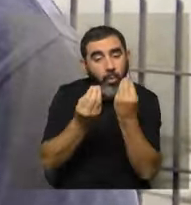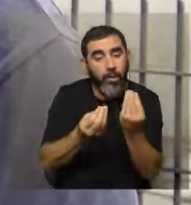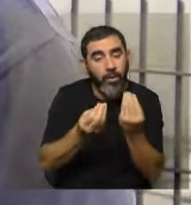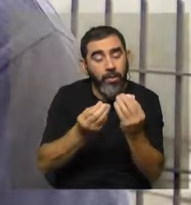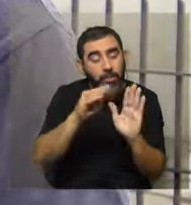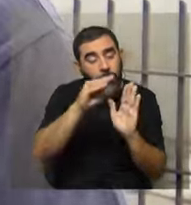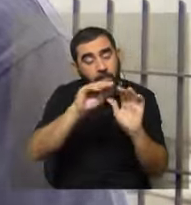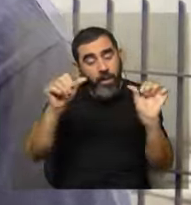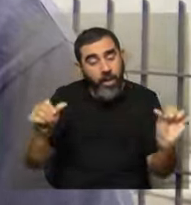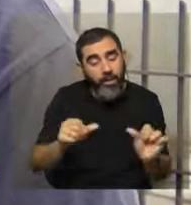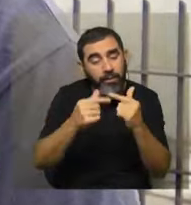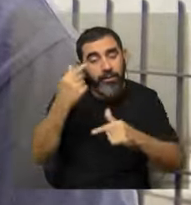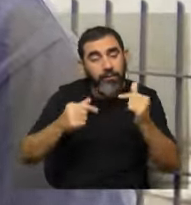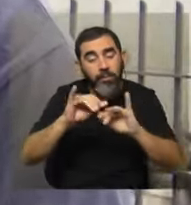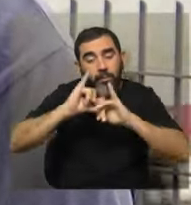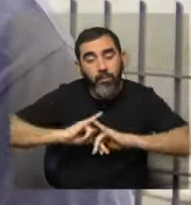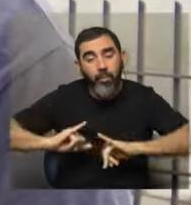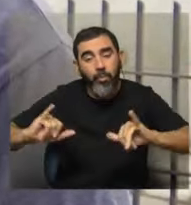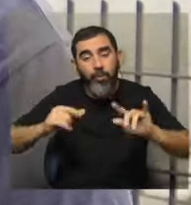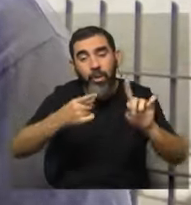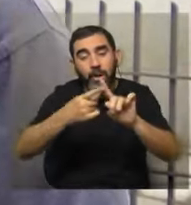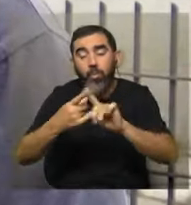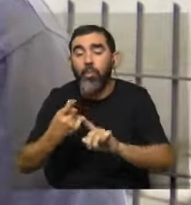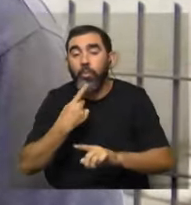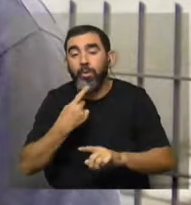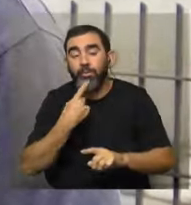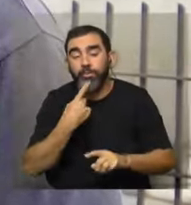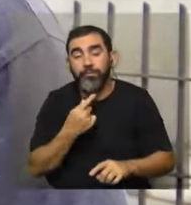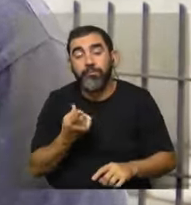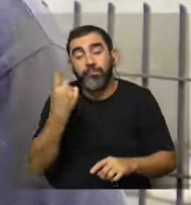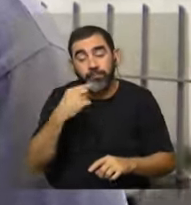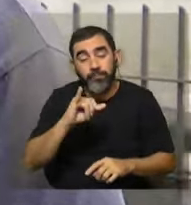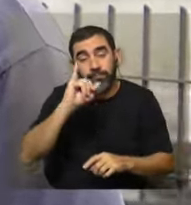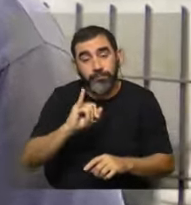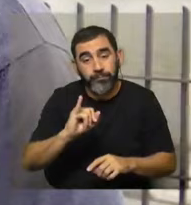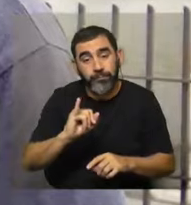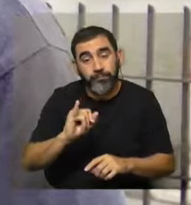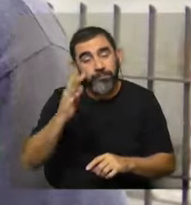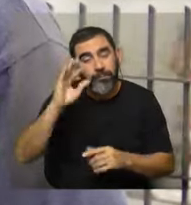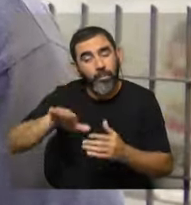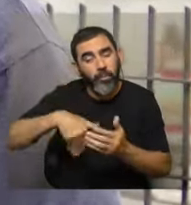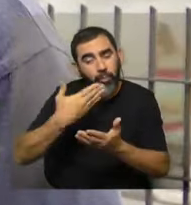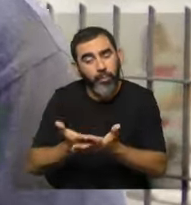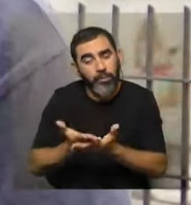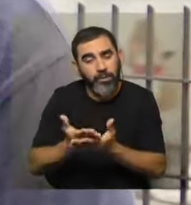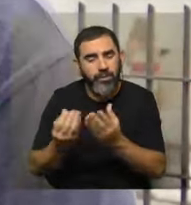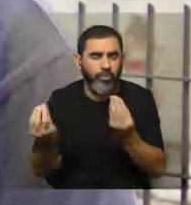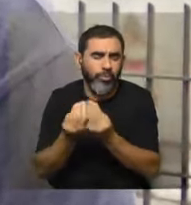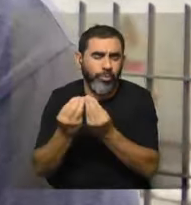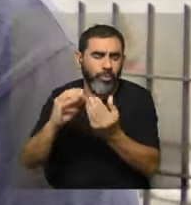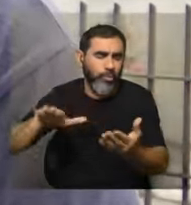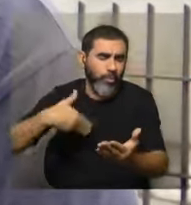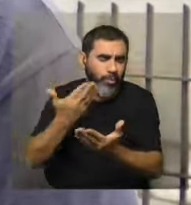las movidas que tenemos que promover y en consenso político pero sin lugar a dudas yo creo que esta propuesta van a surgir muchas